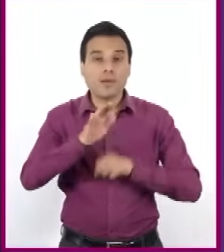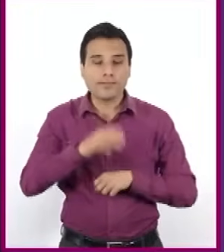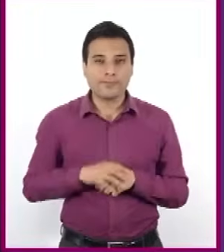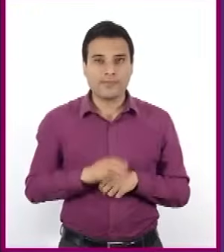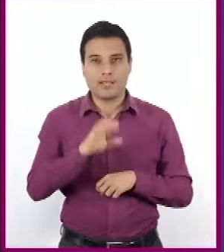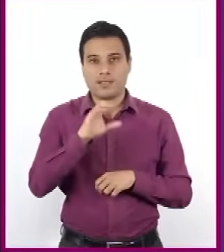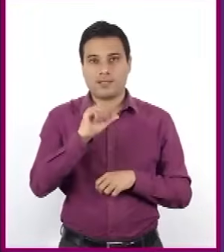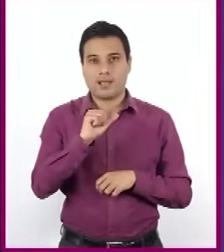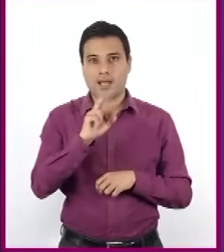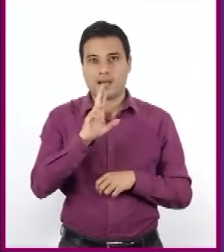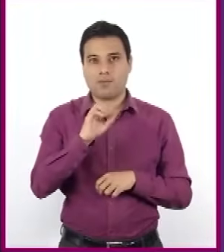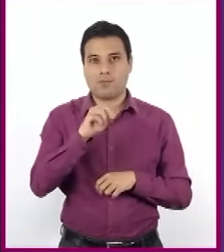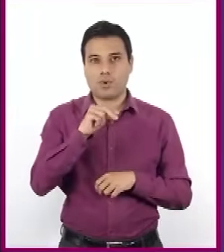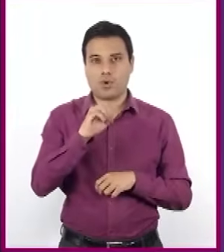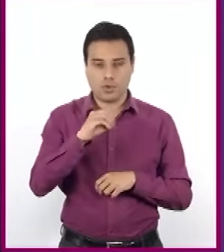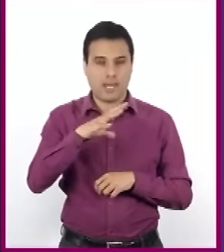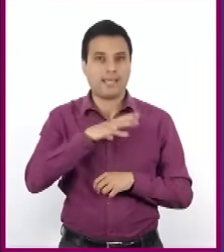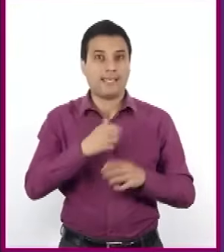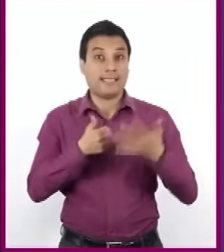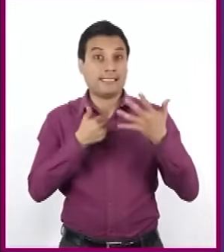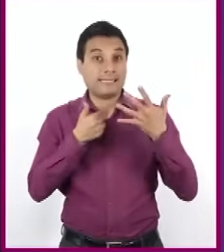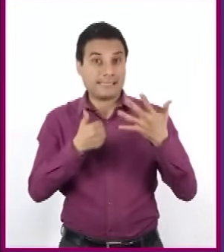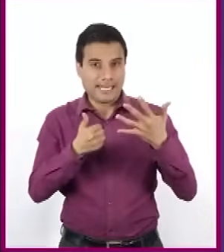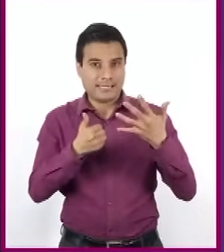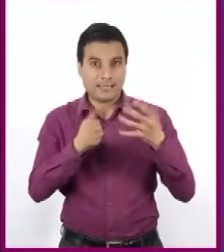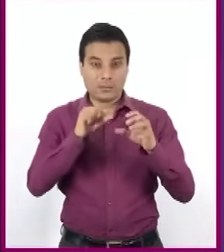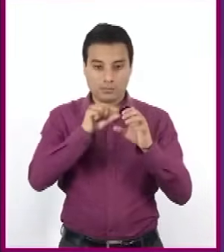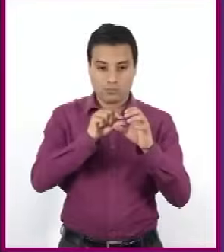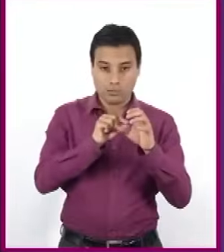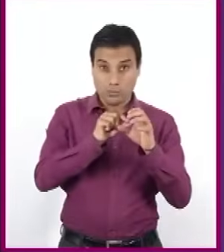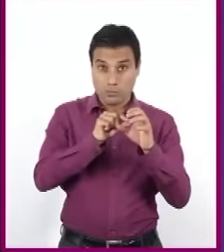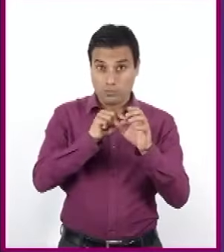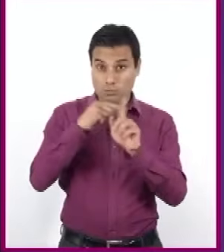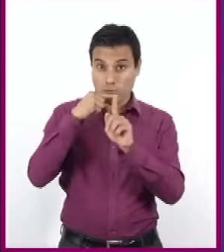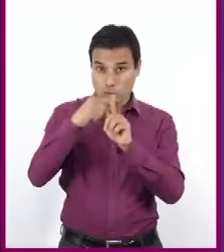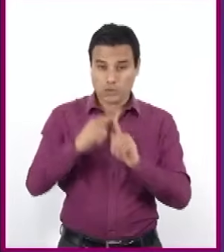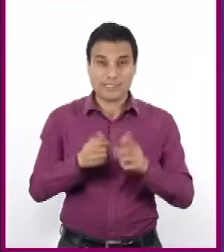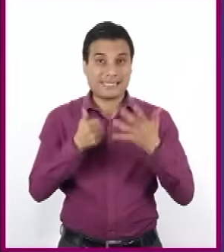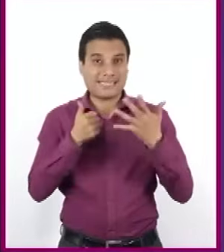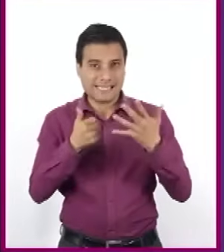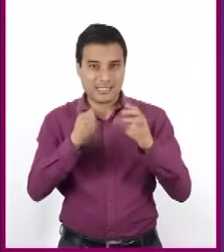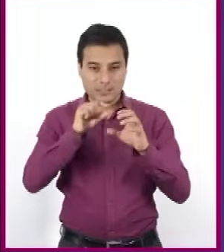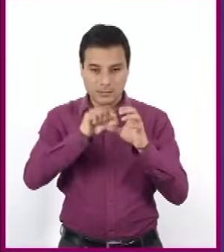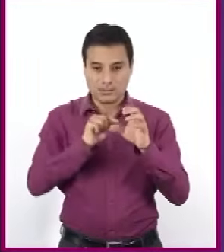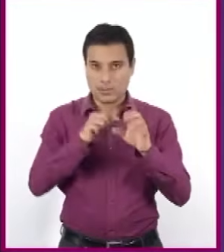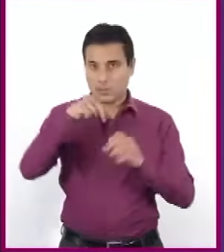carbono que tiene 6 protones y 6 neutrones en su núcleo.